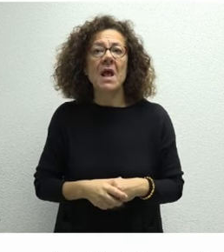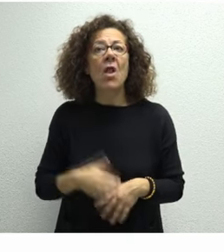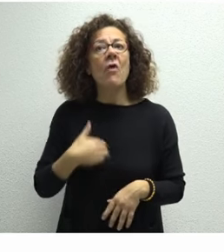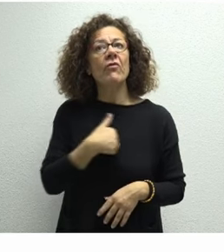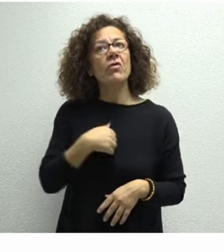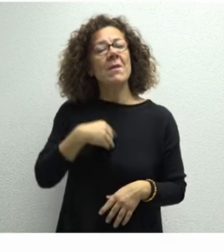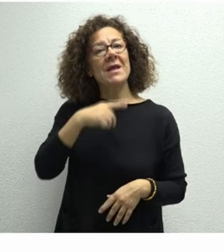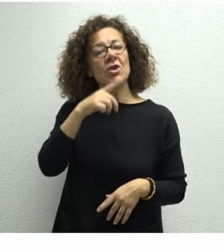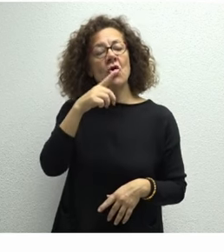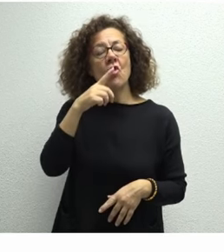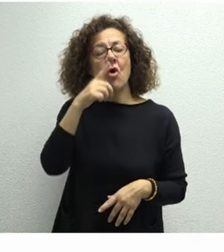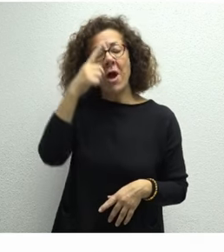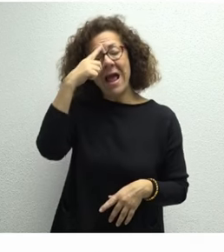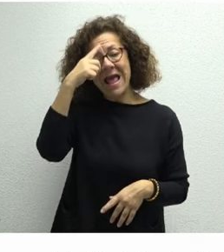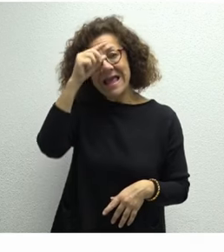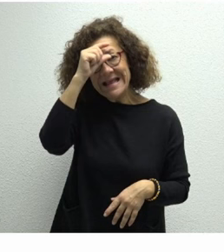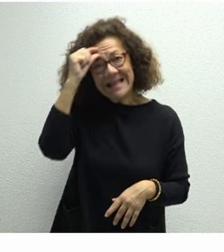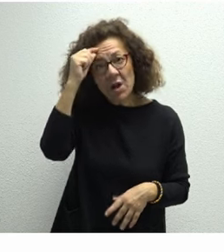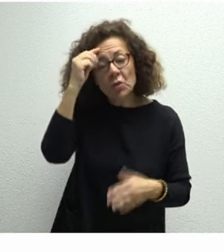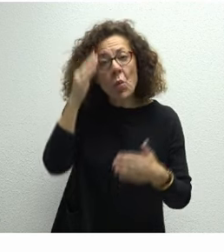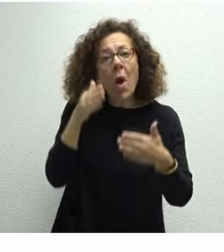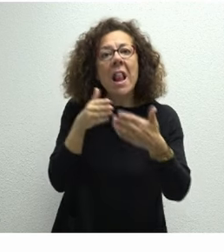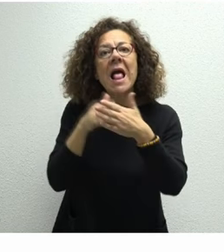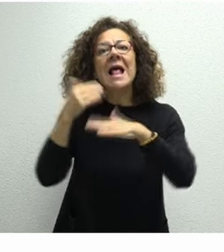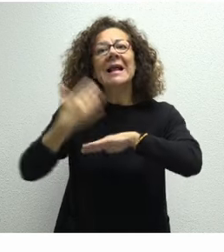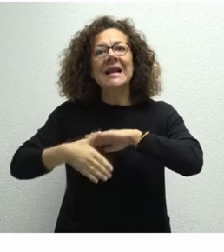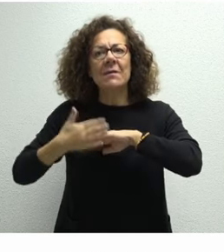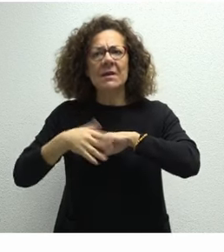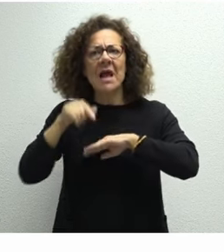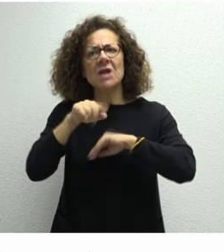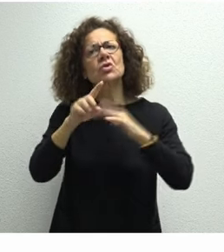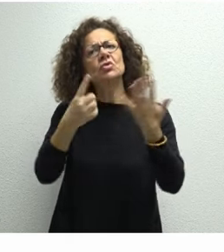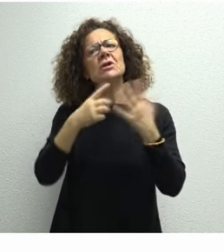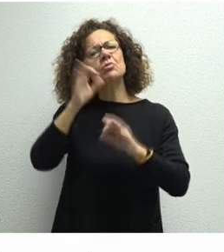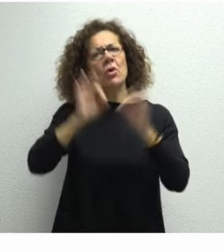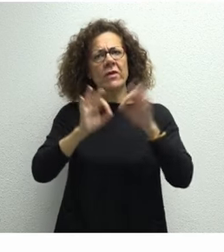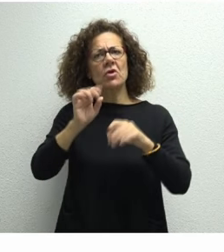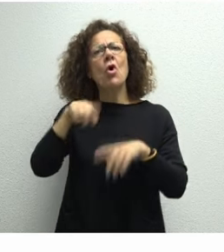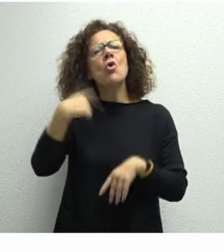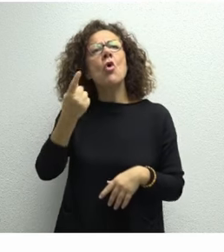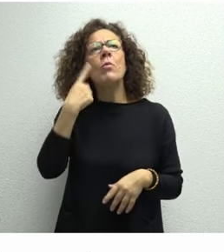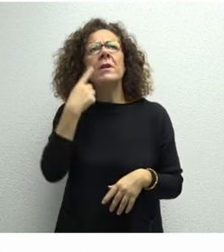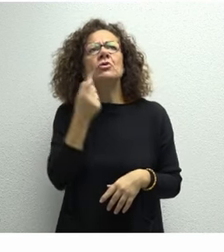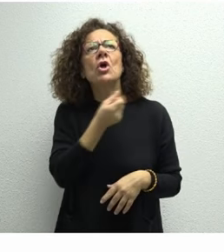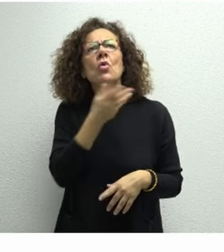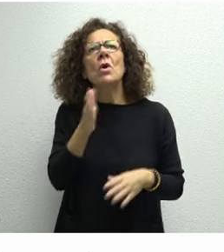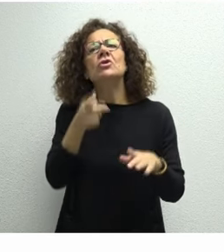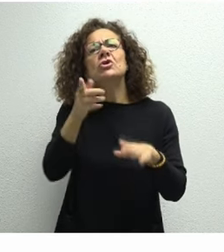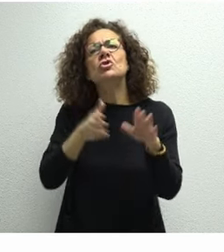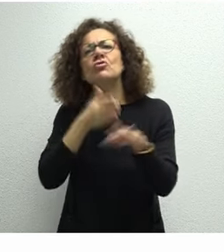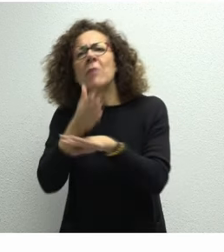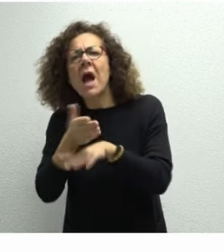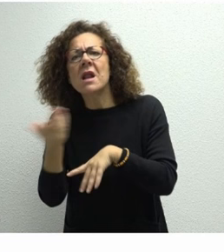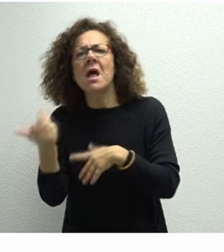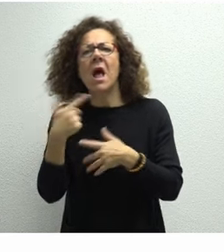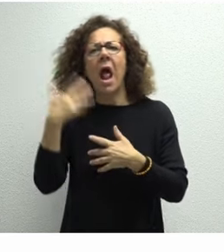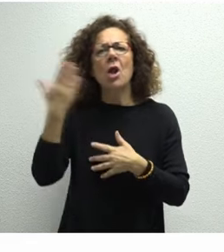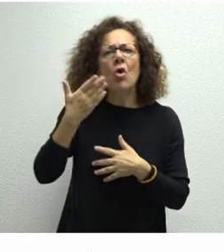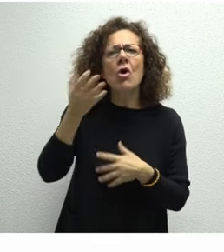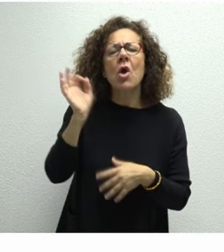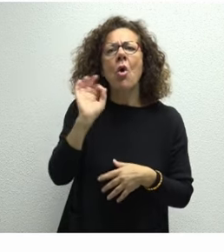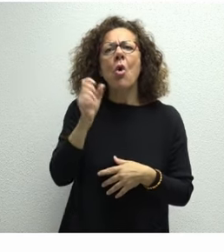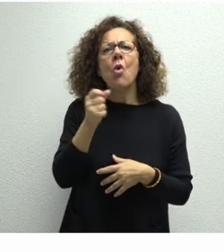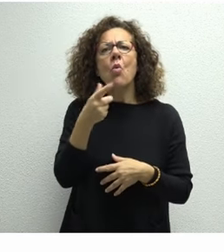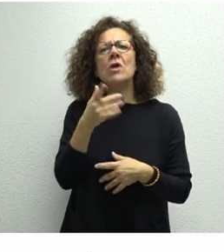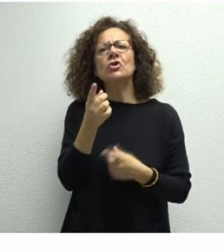intelectual límite no que está ahí Verdad que es un 3% de la población luego veremos Cuántos de esos van pueden Cuántas de esas personas